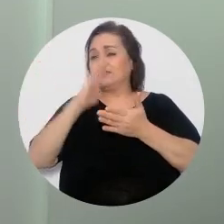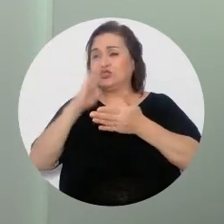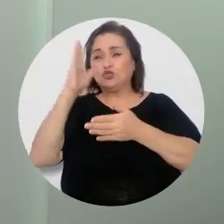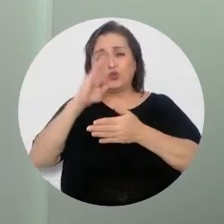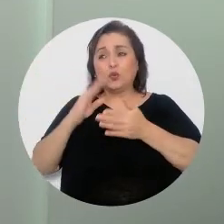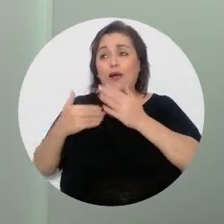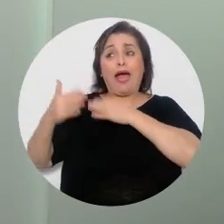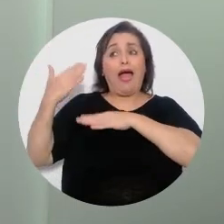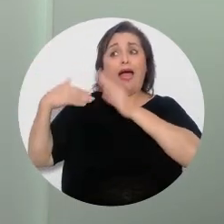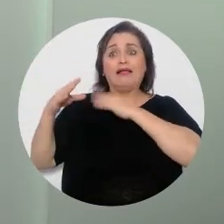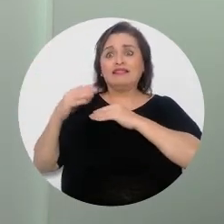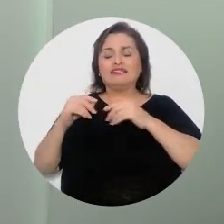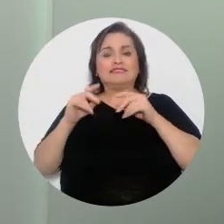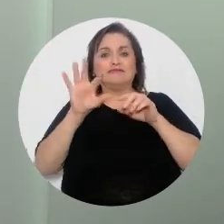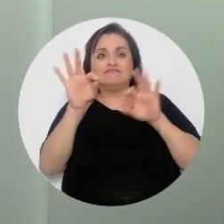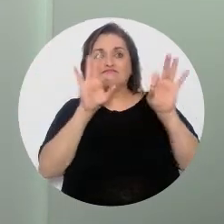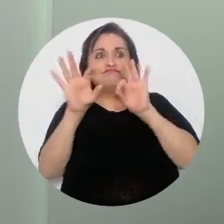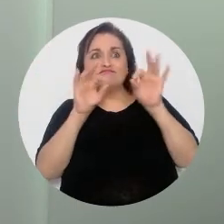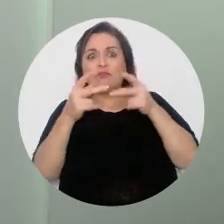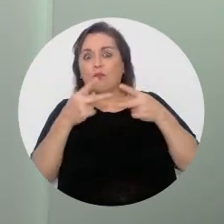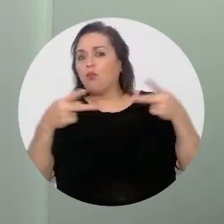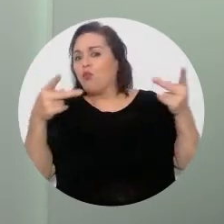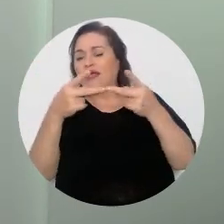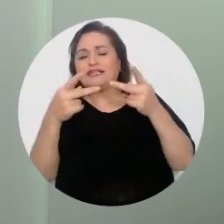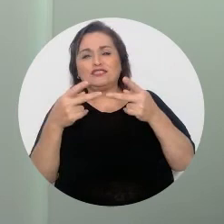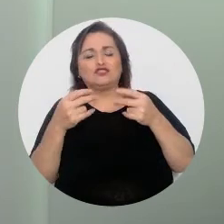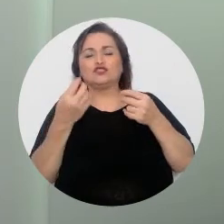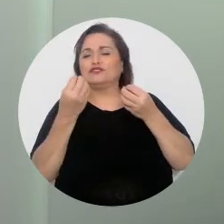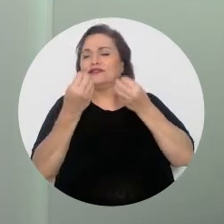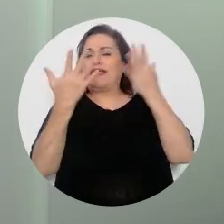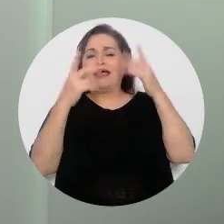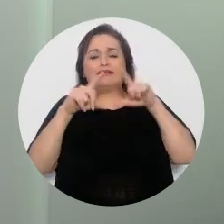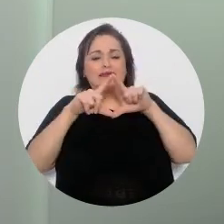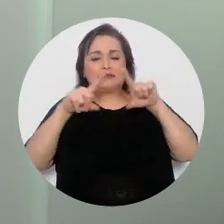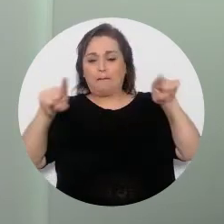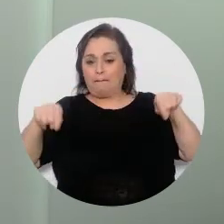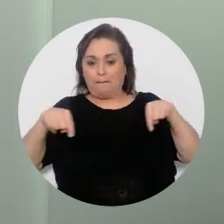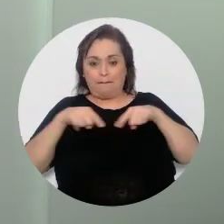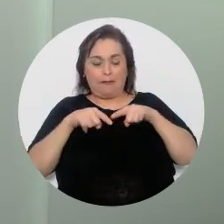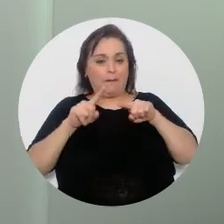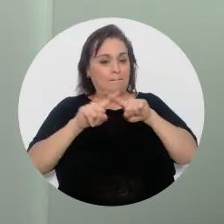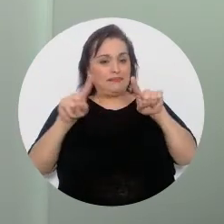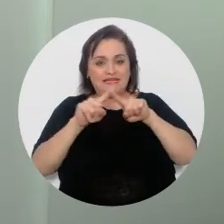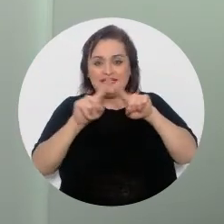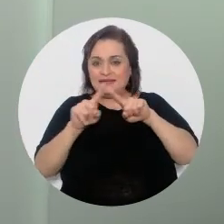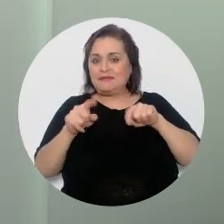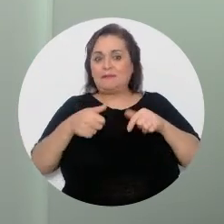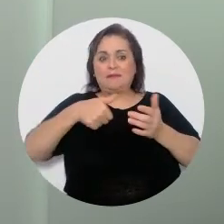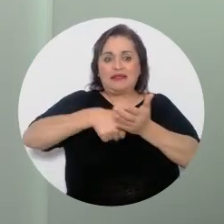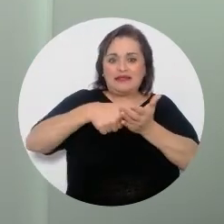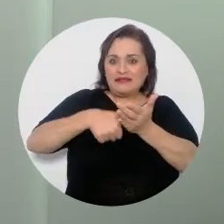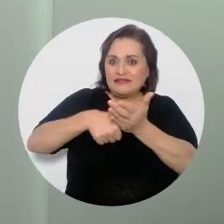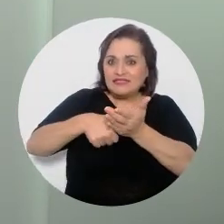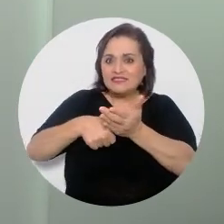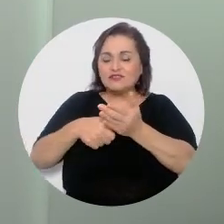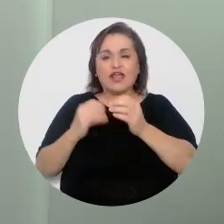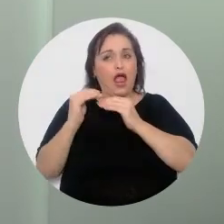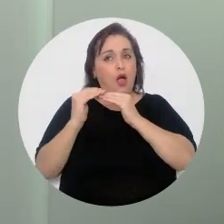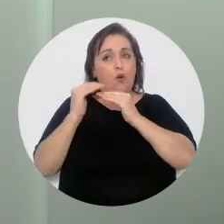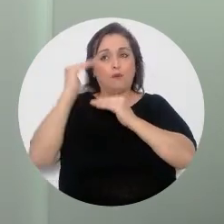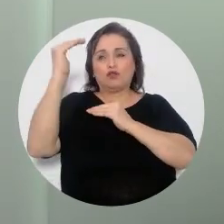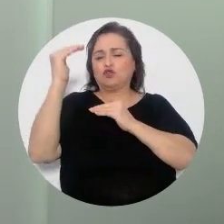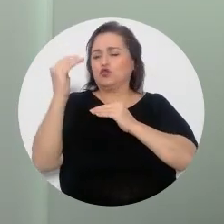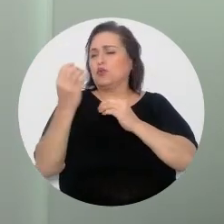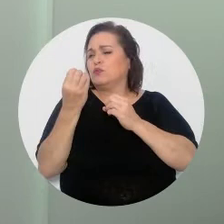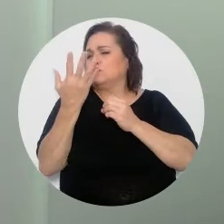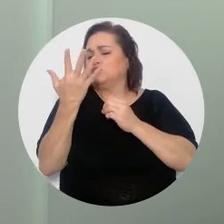antes se habían tenido que elegir tantos cargos el mismo día, tantas papeletas para una misma elección y sobre todo